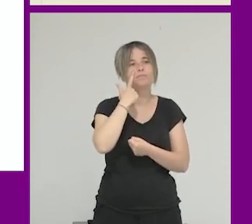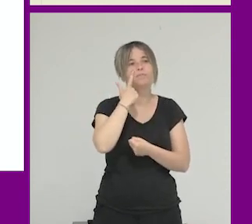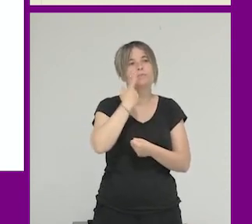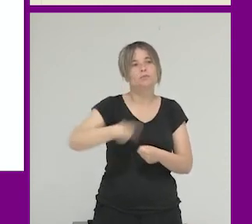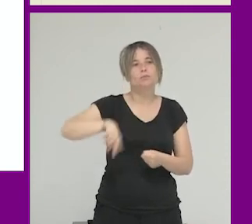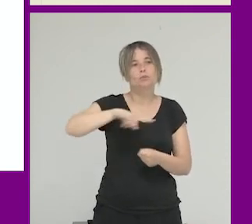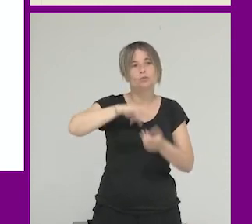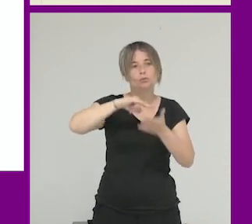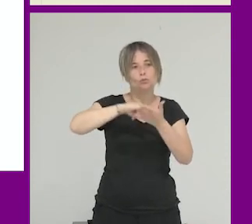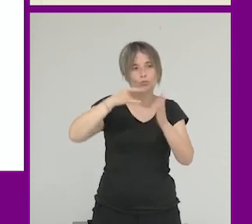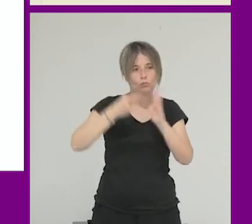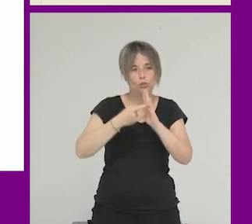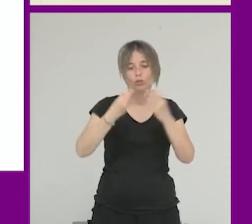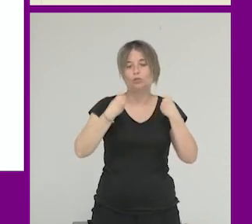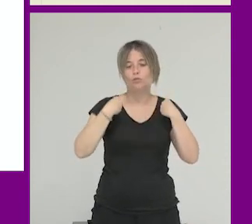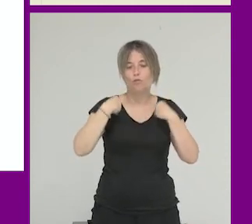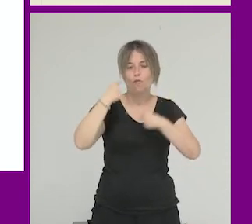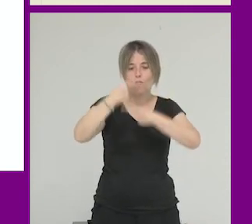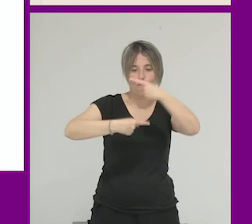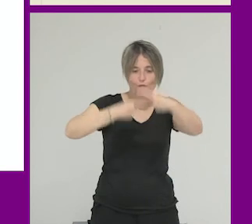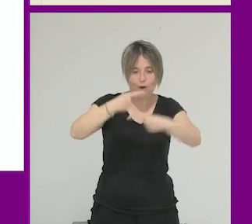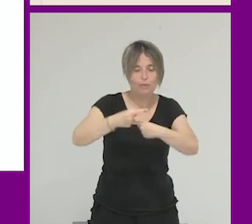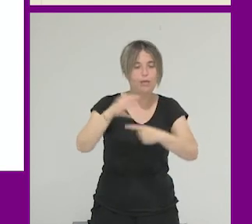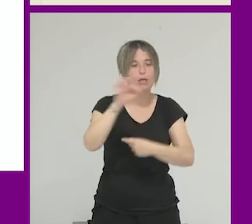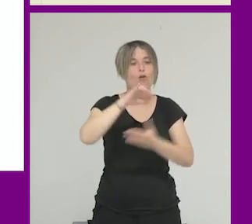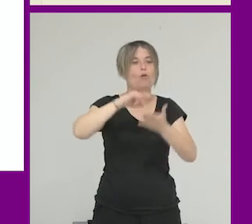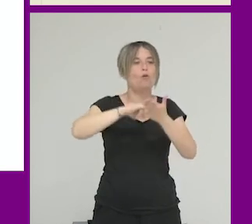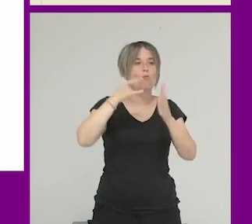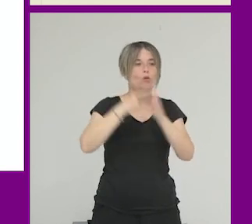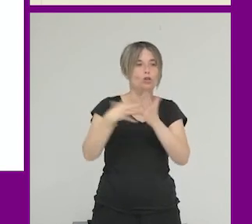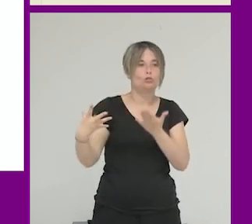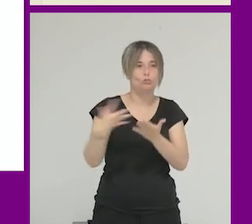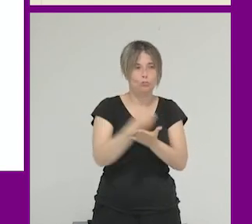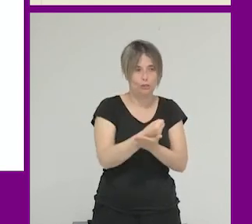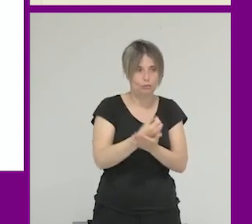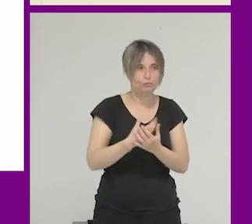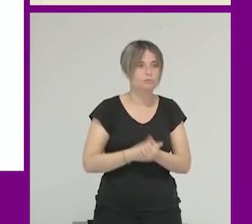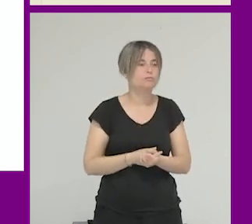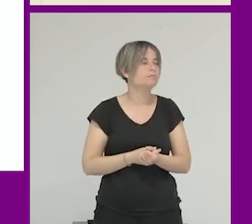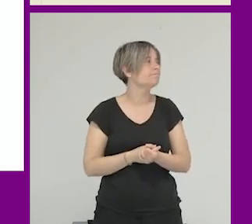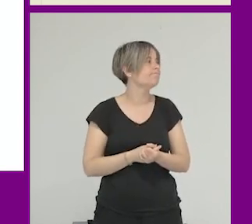gure proiektzio familiartan edo gure proiektzio guztia. Eta